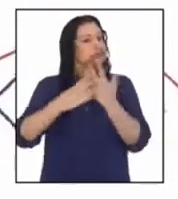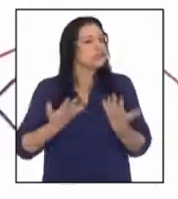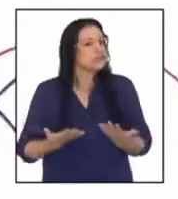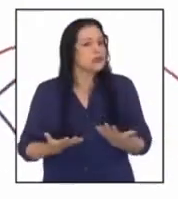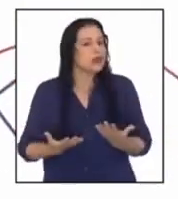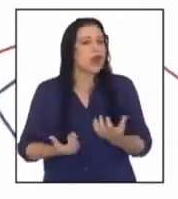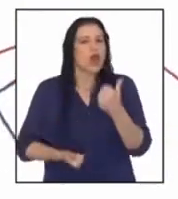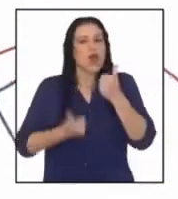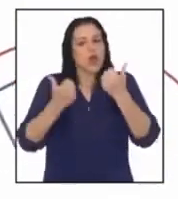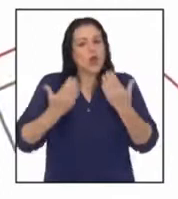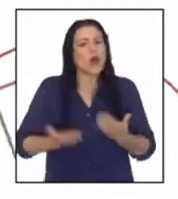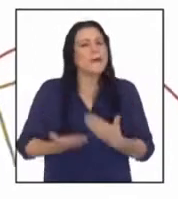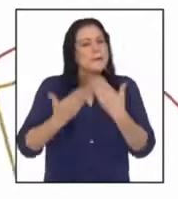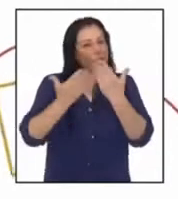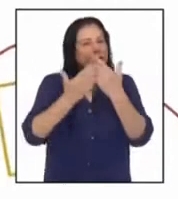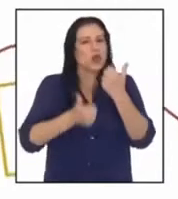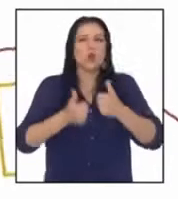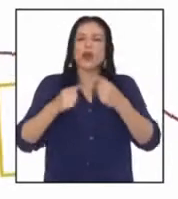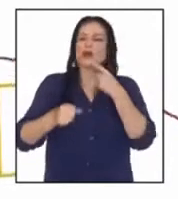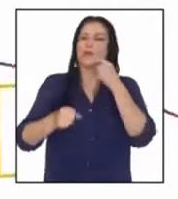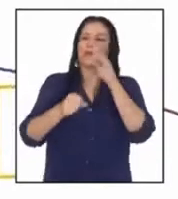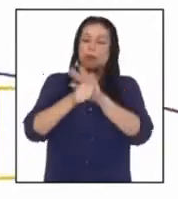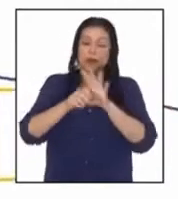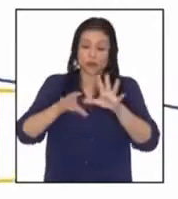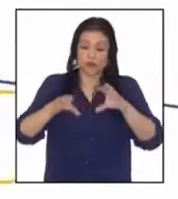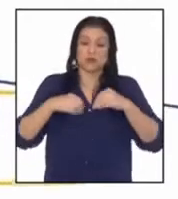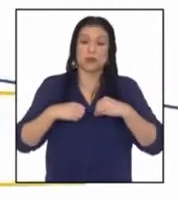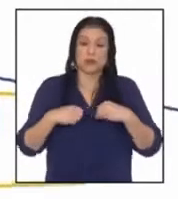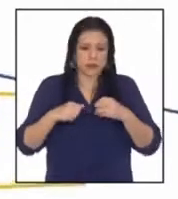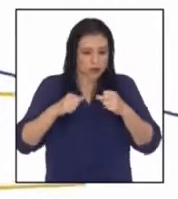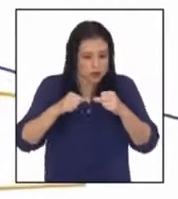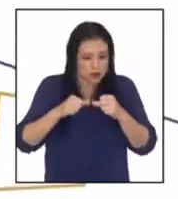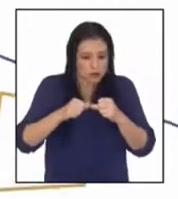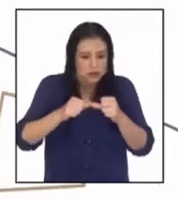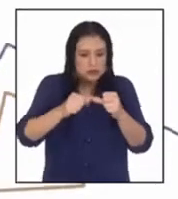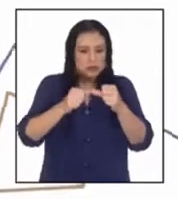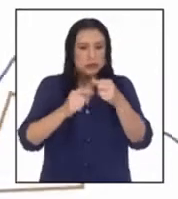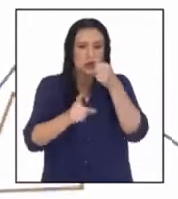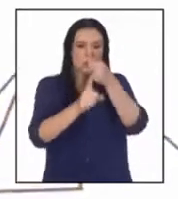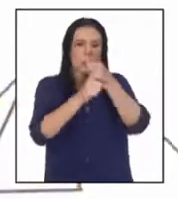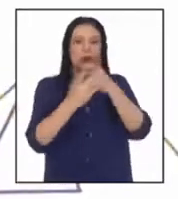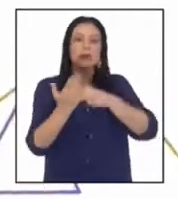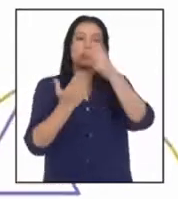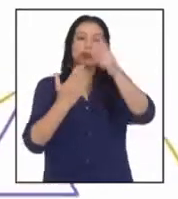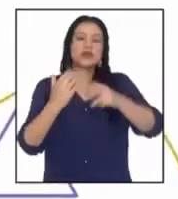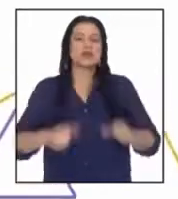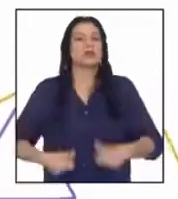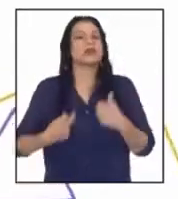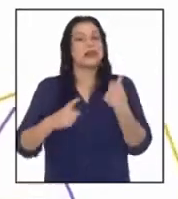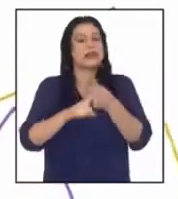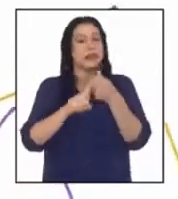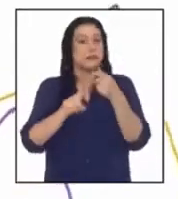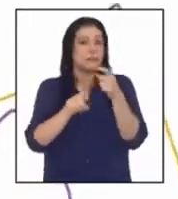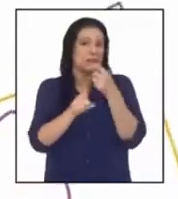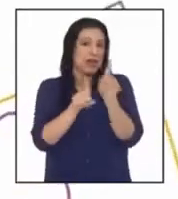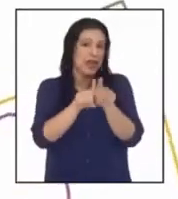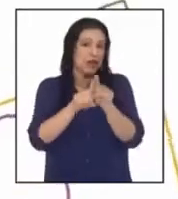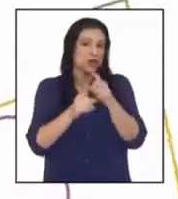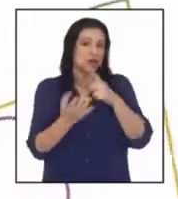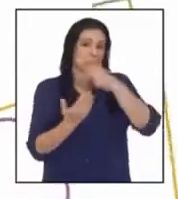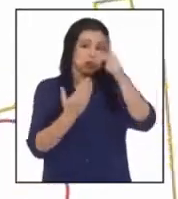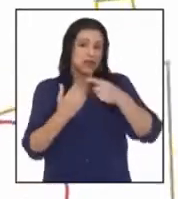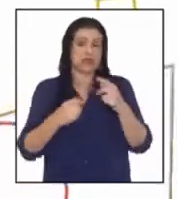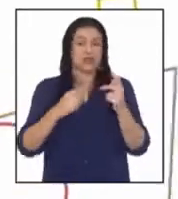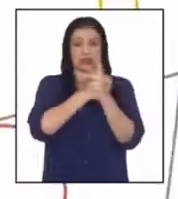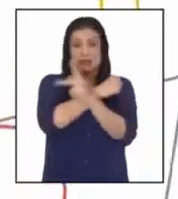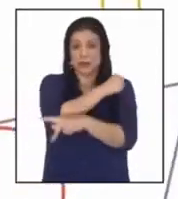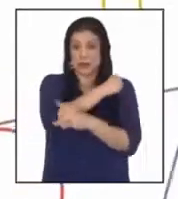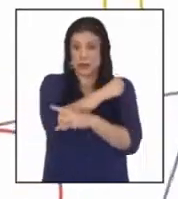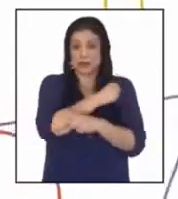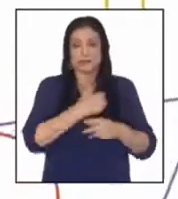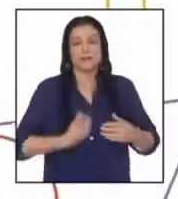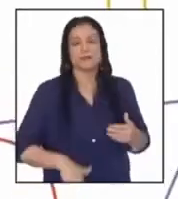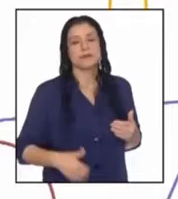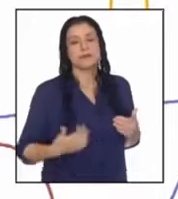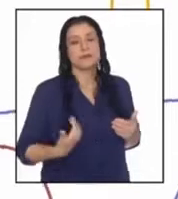¿Qué proponemos y qué compromisos asumimos para continuar con nuestros proyectos de vida y de país?